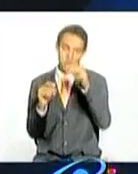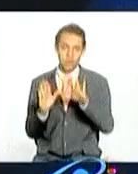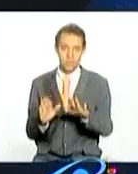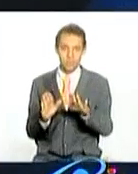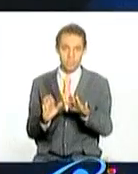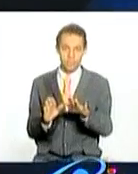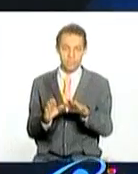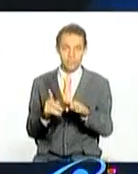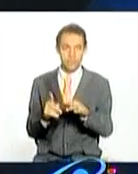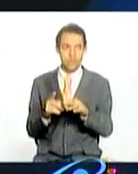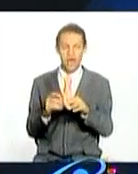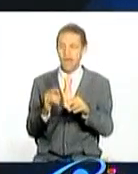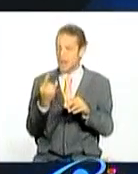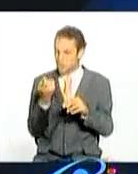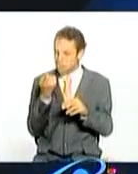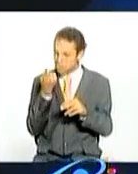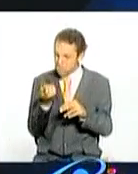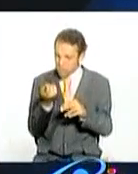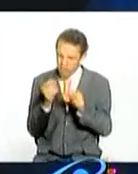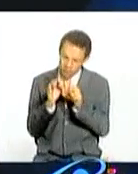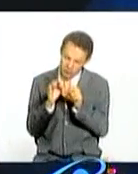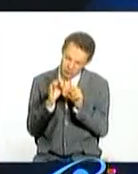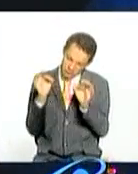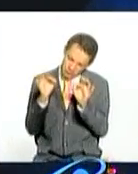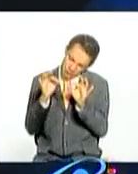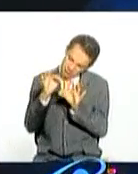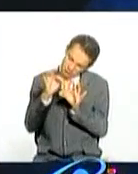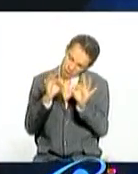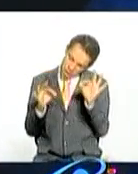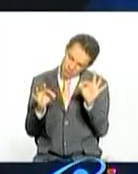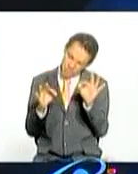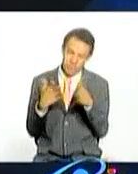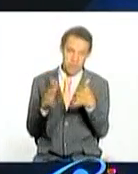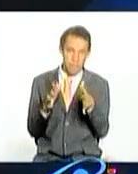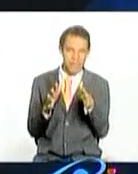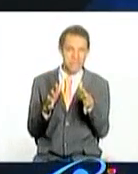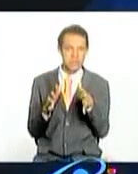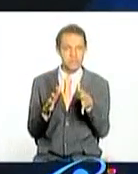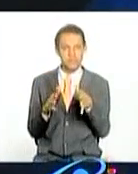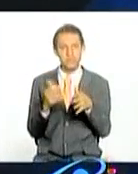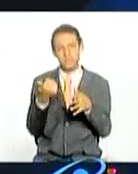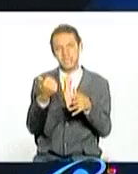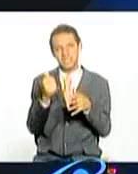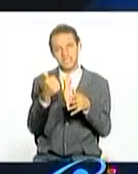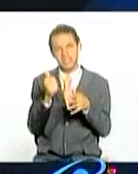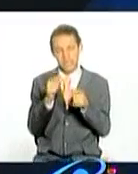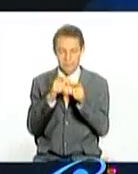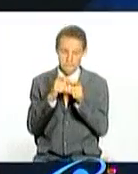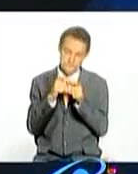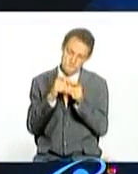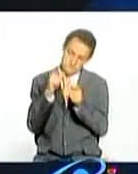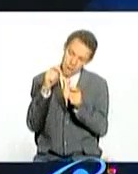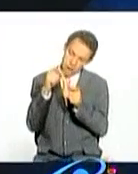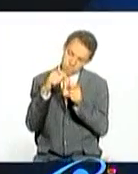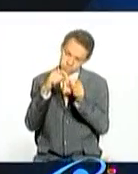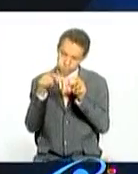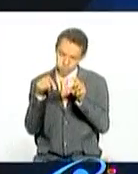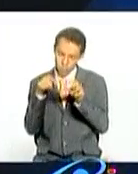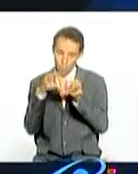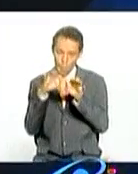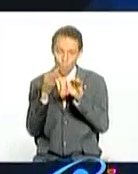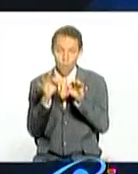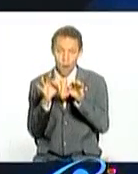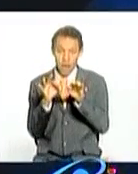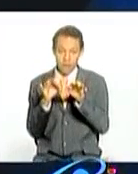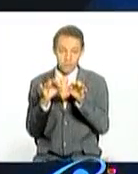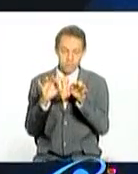los ovarios y medimos los ovarios que tengan más de 10 mililitros de volumen y